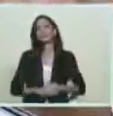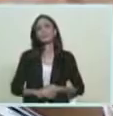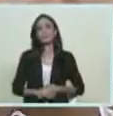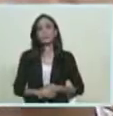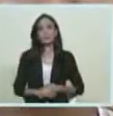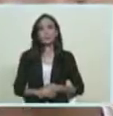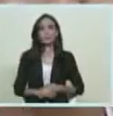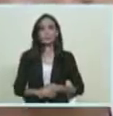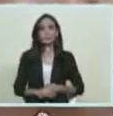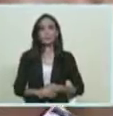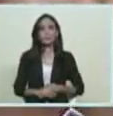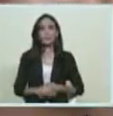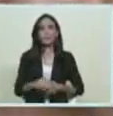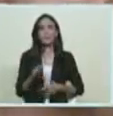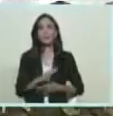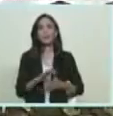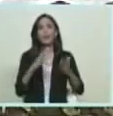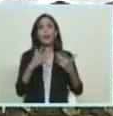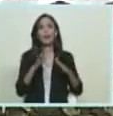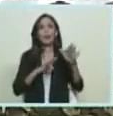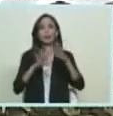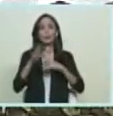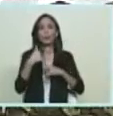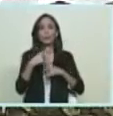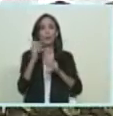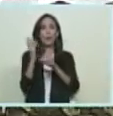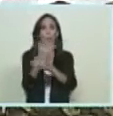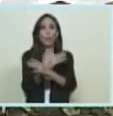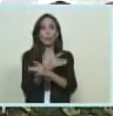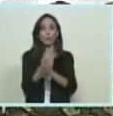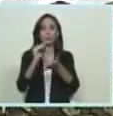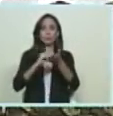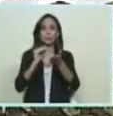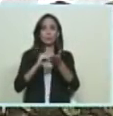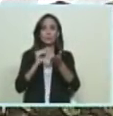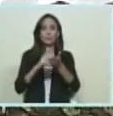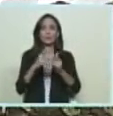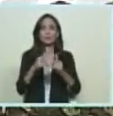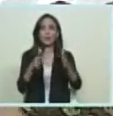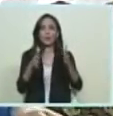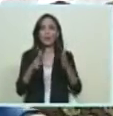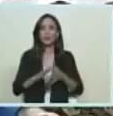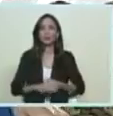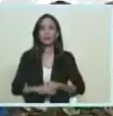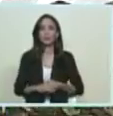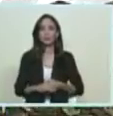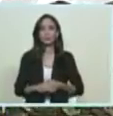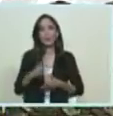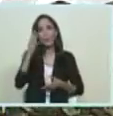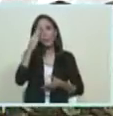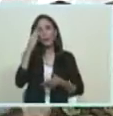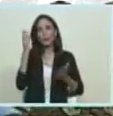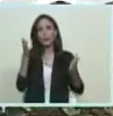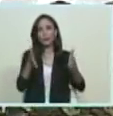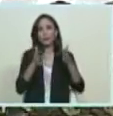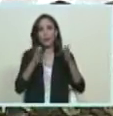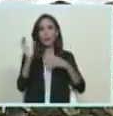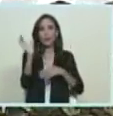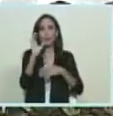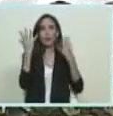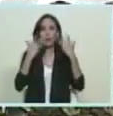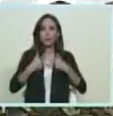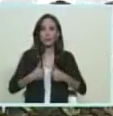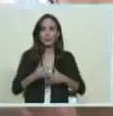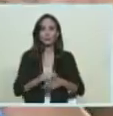En extra inning, 14 innings. 14 innings tuvieron que parir para ganar. ¿Qué me dice? ¿Cómo te llamas tú?